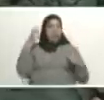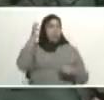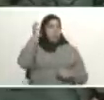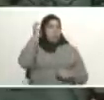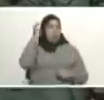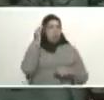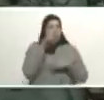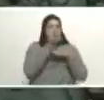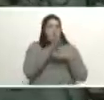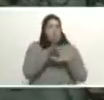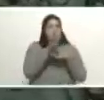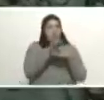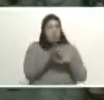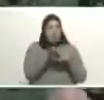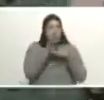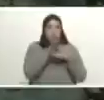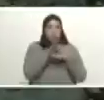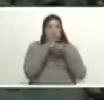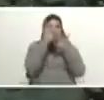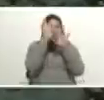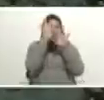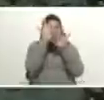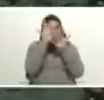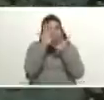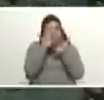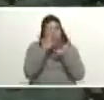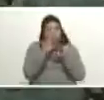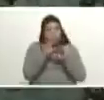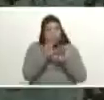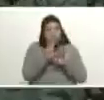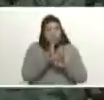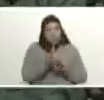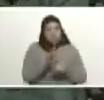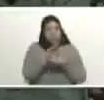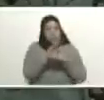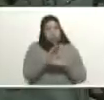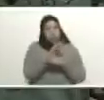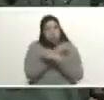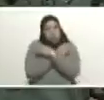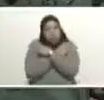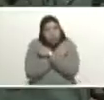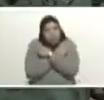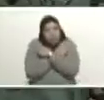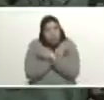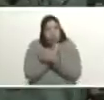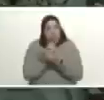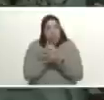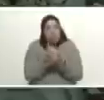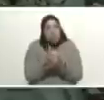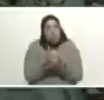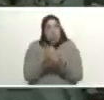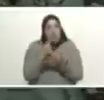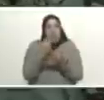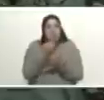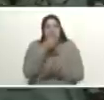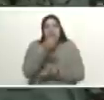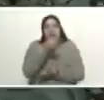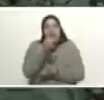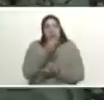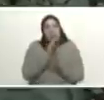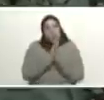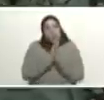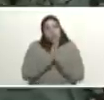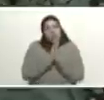protege, bendíceme, protégenos y abrázanos, cúbrenos con tu manto sagrado siempre, le dije a la Chinita.